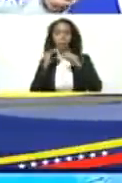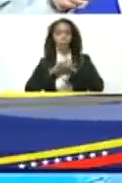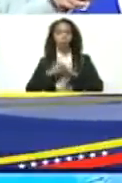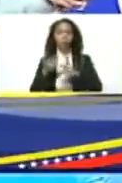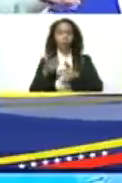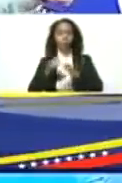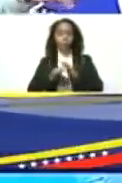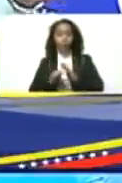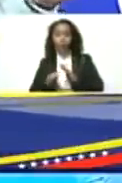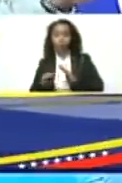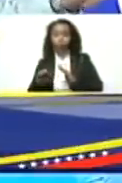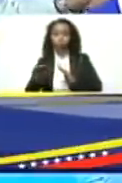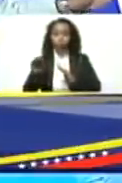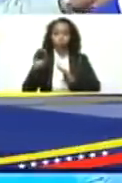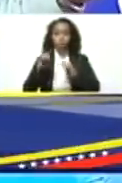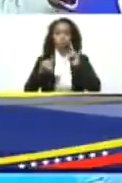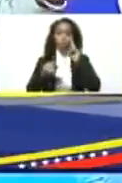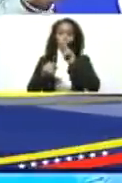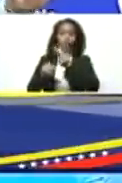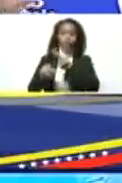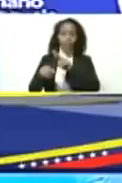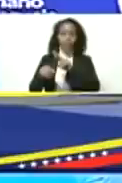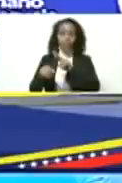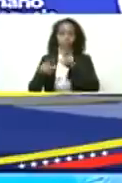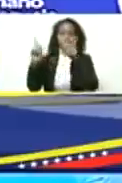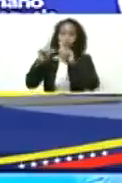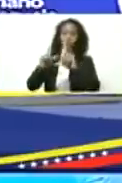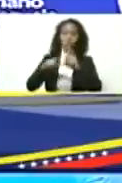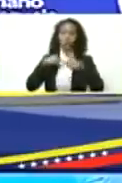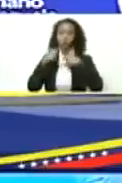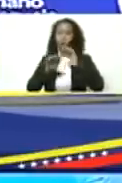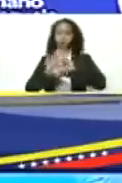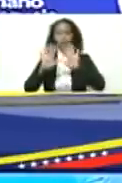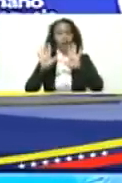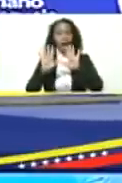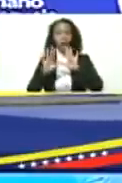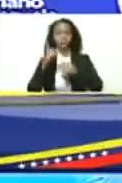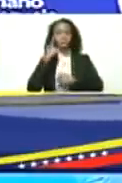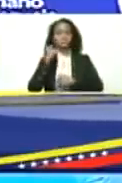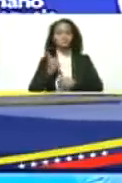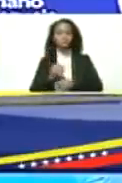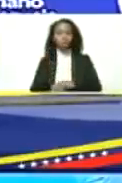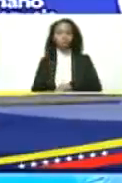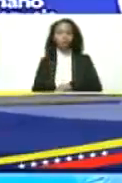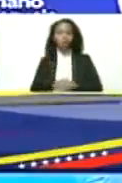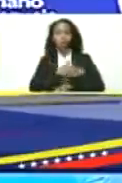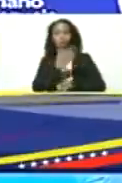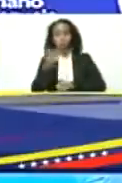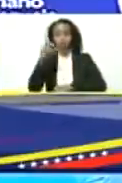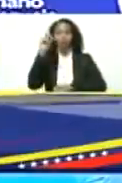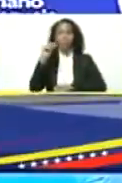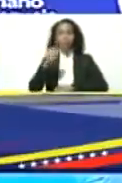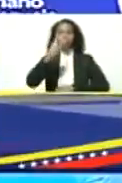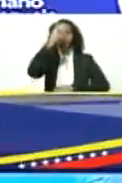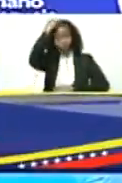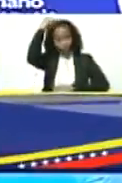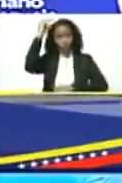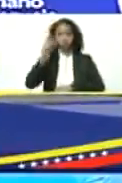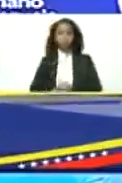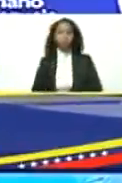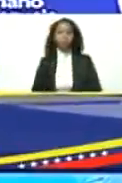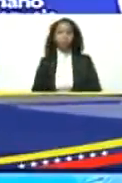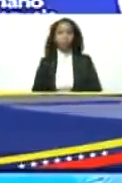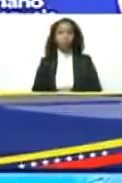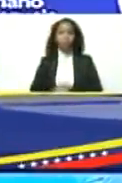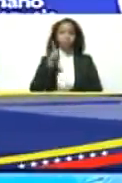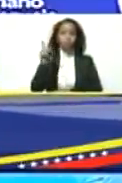crecieron. Tú creciste viendo televisión a color, ¿verdad? Ustedes también, Tareq. Tú